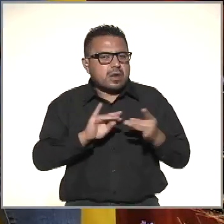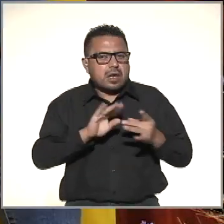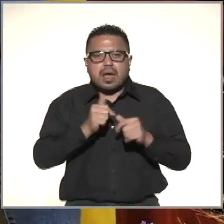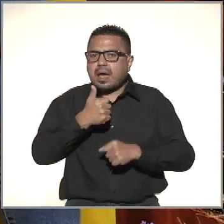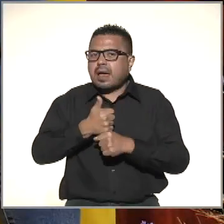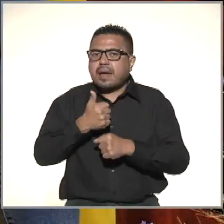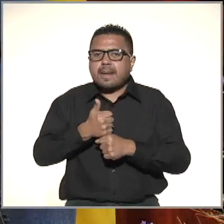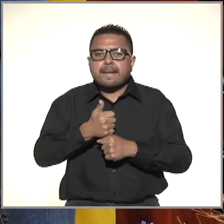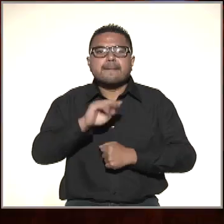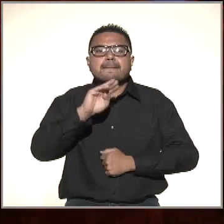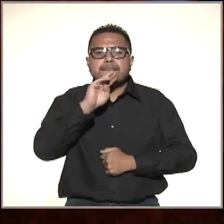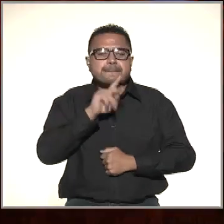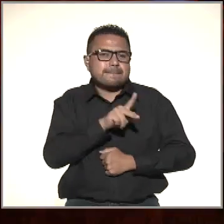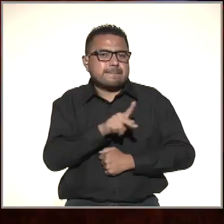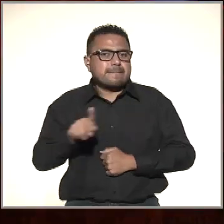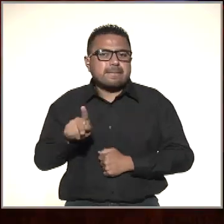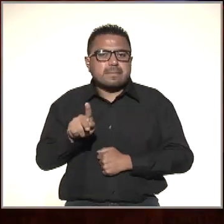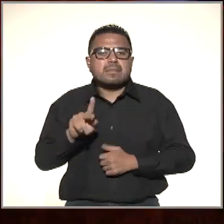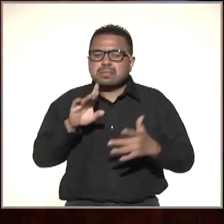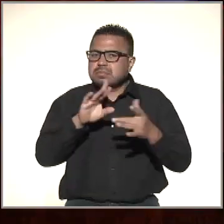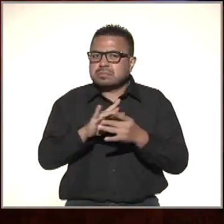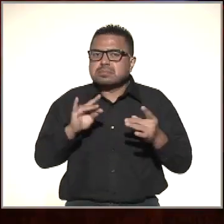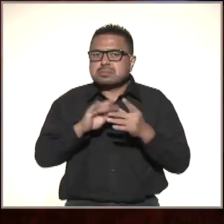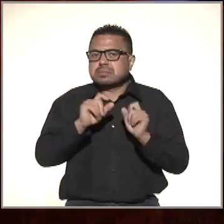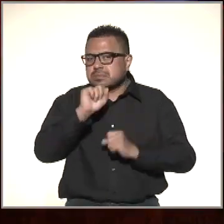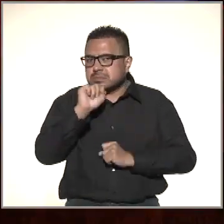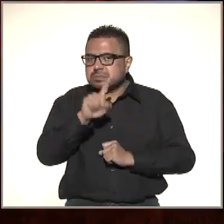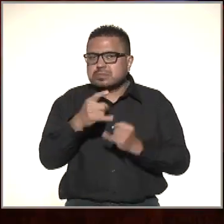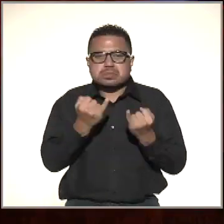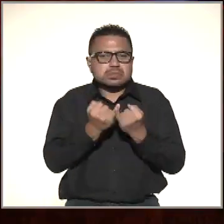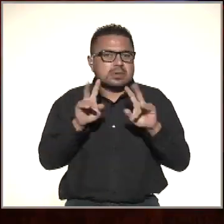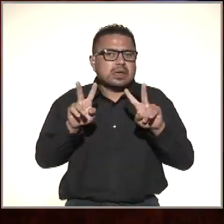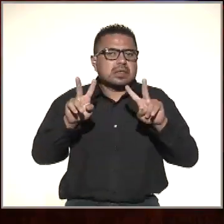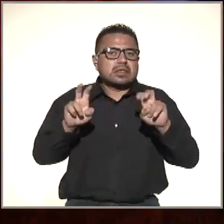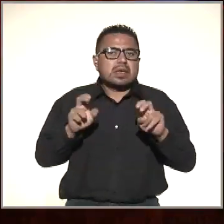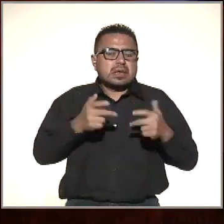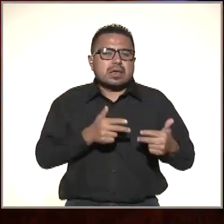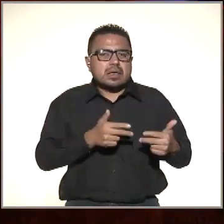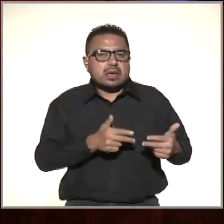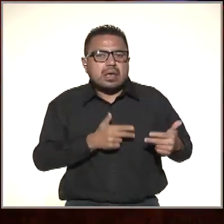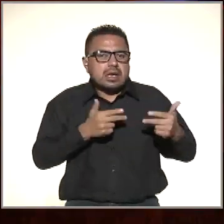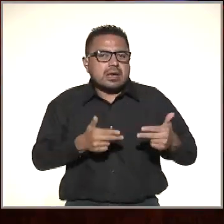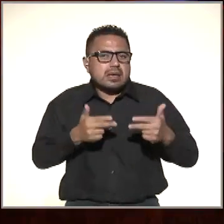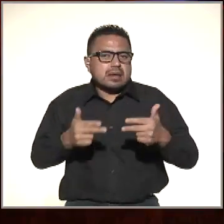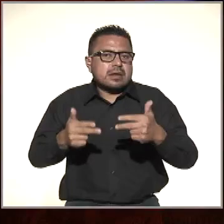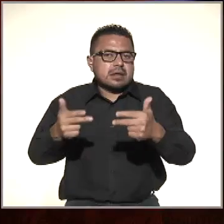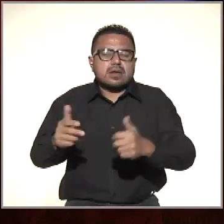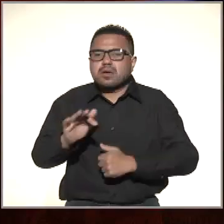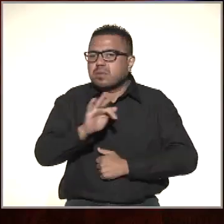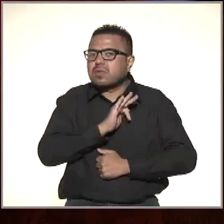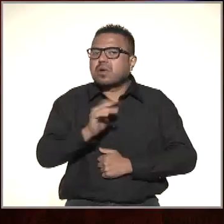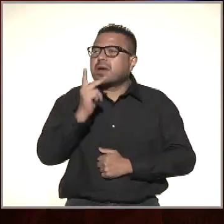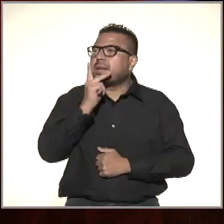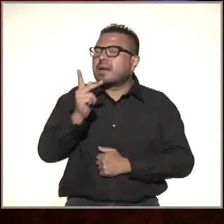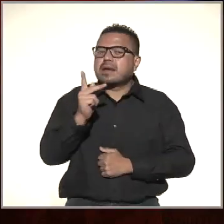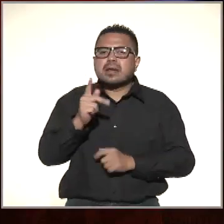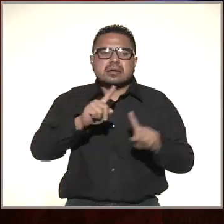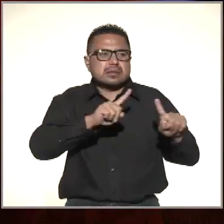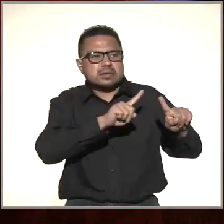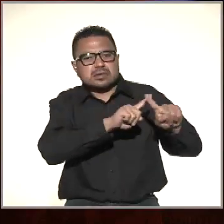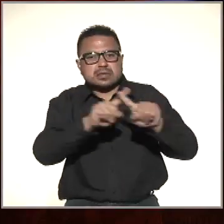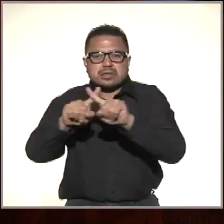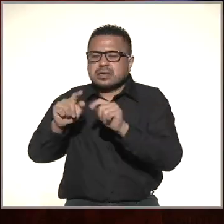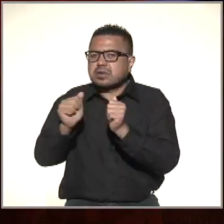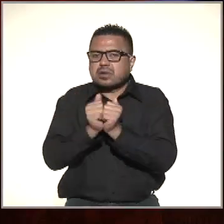maternos. Ojo, paréntesis, se ha hablado también sobre el tema de generaciones, el poder de las palabras y la diversidad